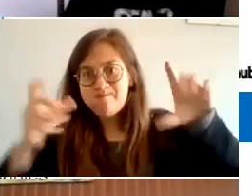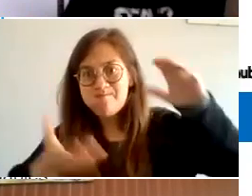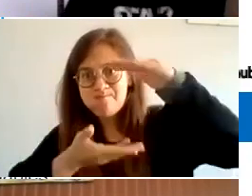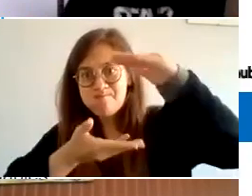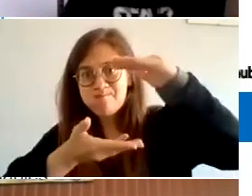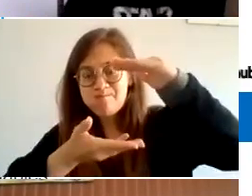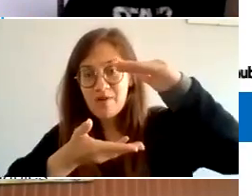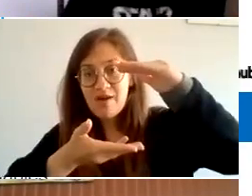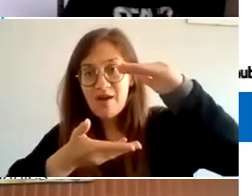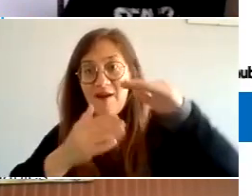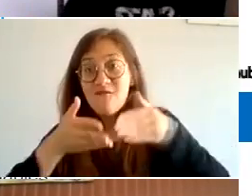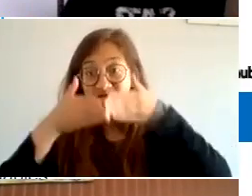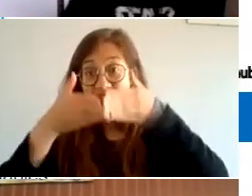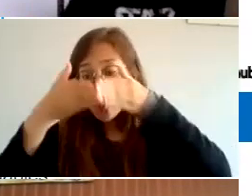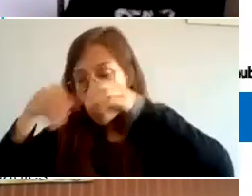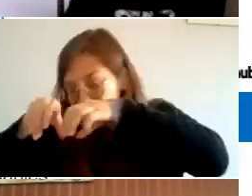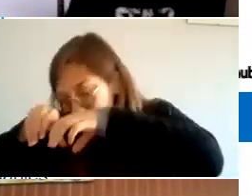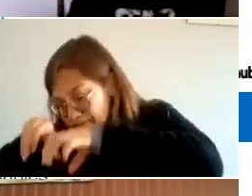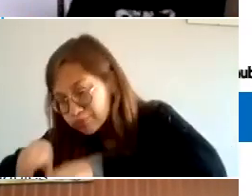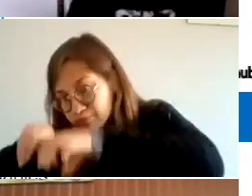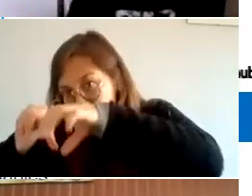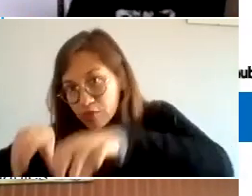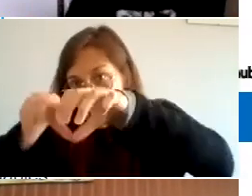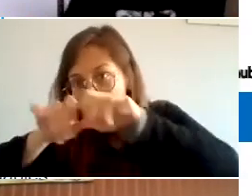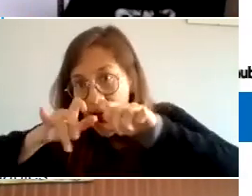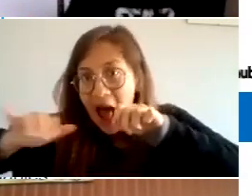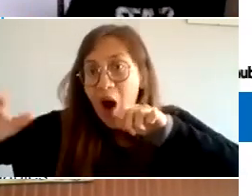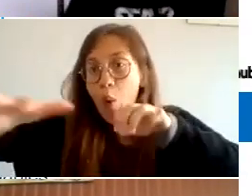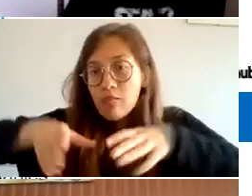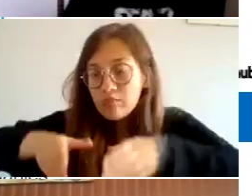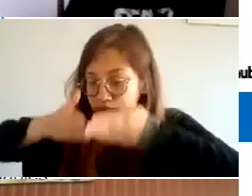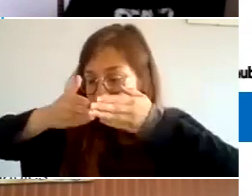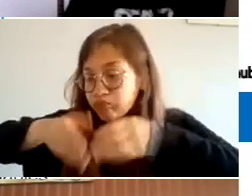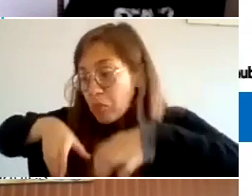mar para poder conectar físicamente cada uno de estos territorios.